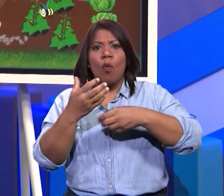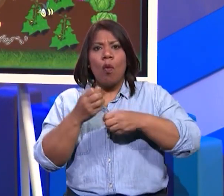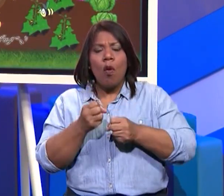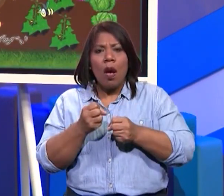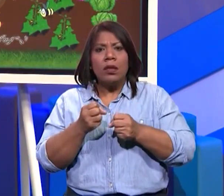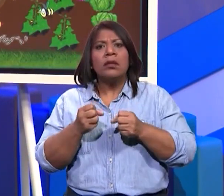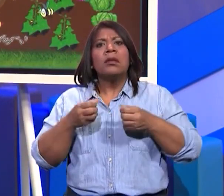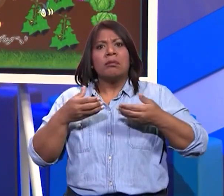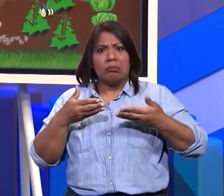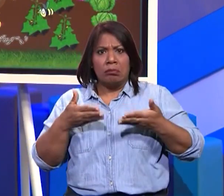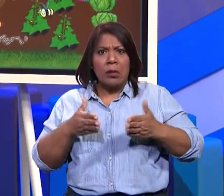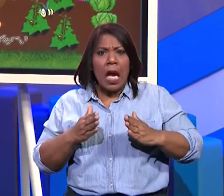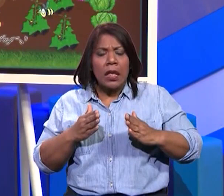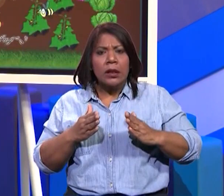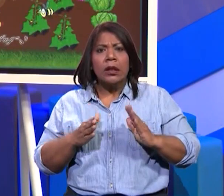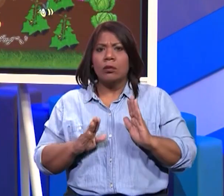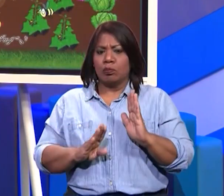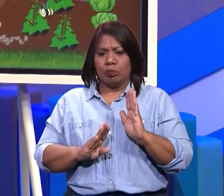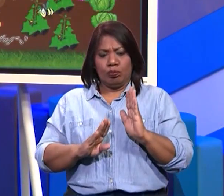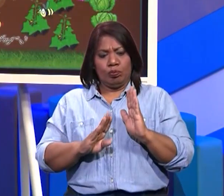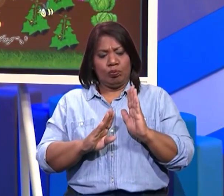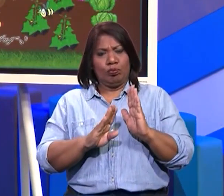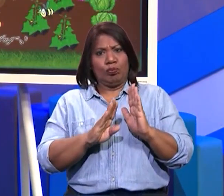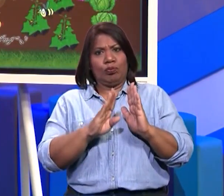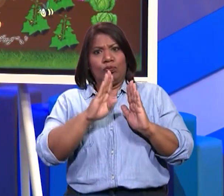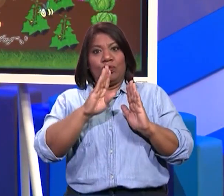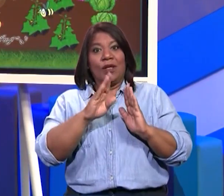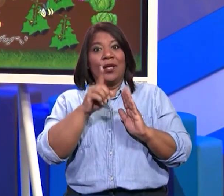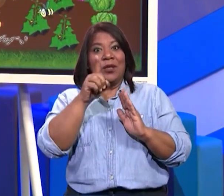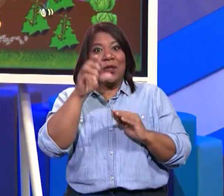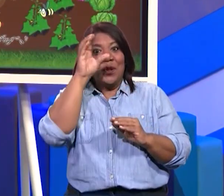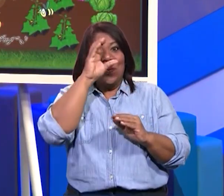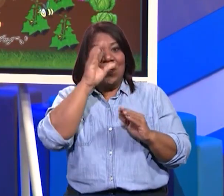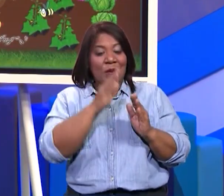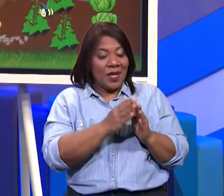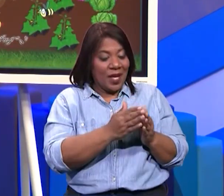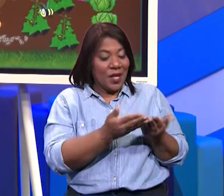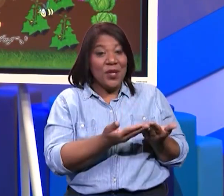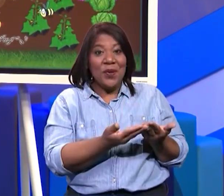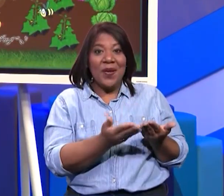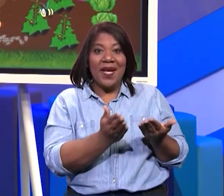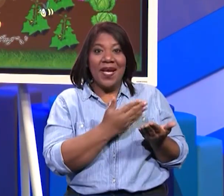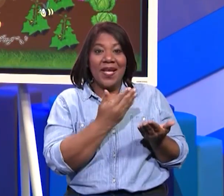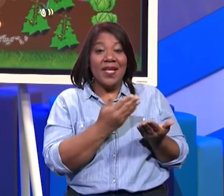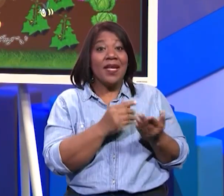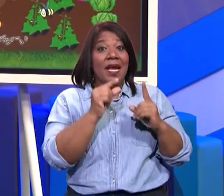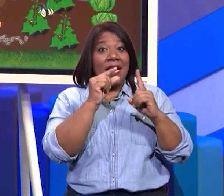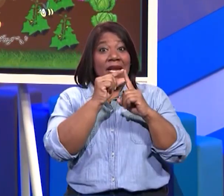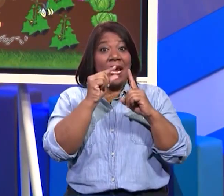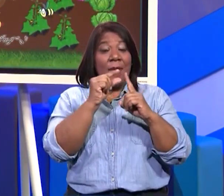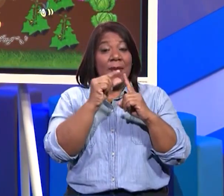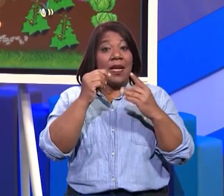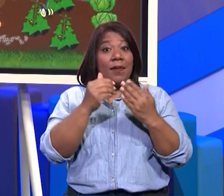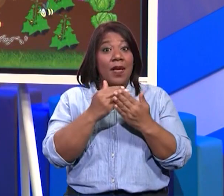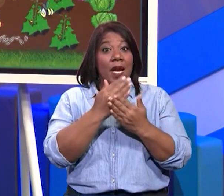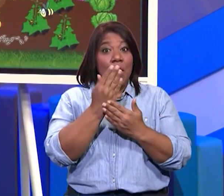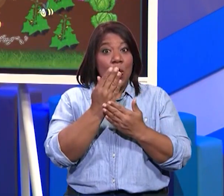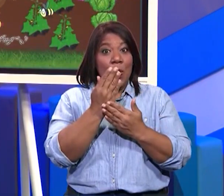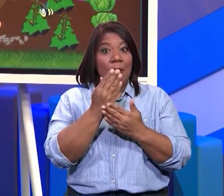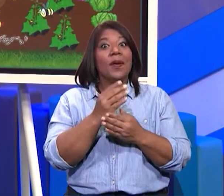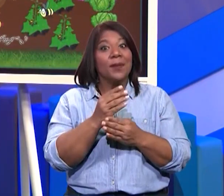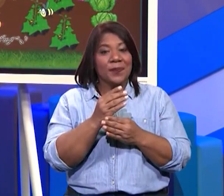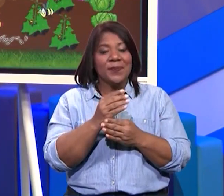de su vida. Quiero que tengan a mano su cuaderno de ciencia y anoten los términos nuevos. Solo los términos,